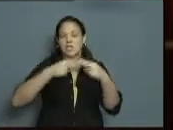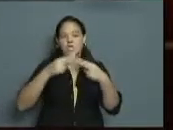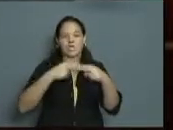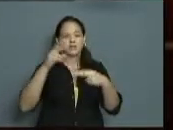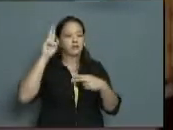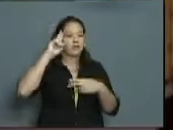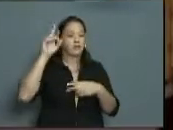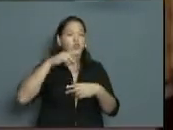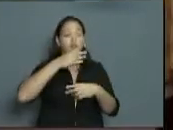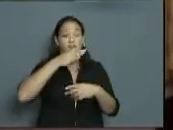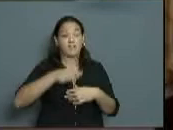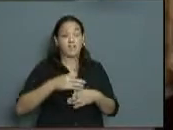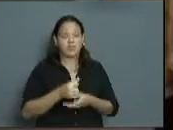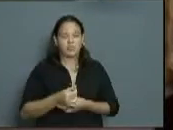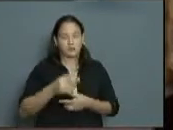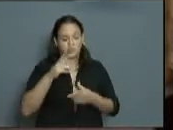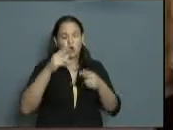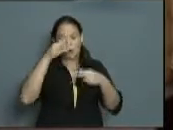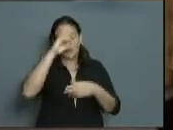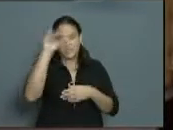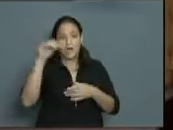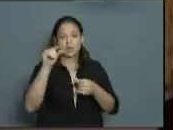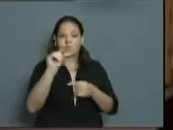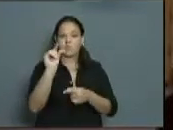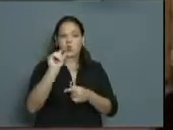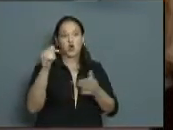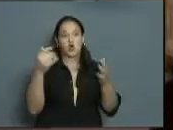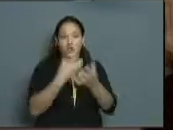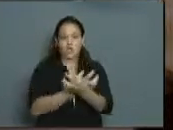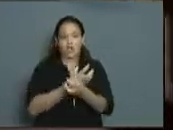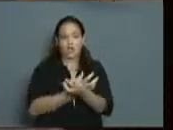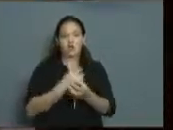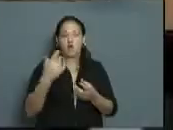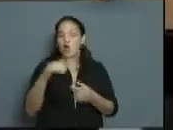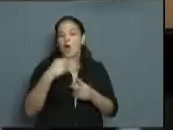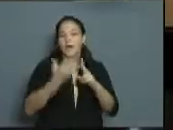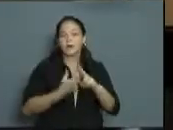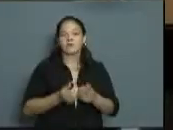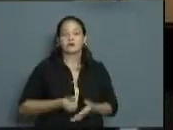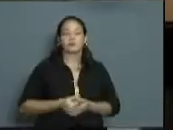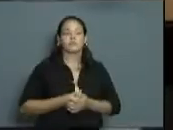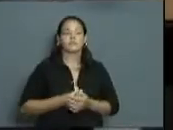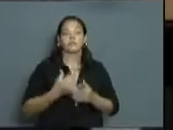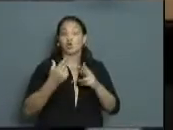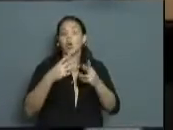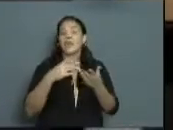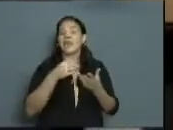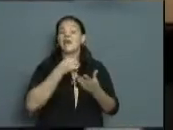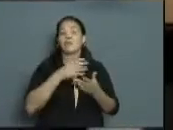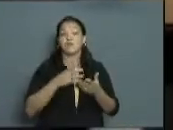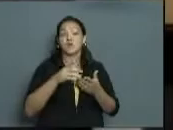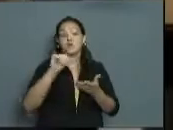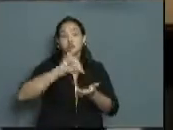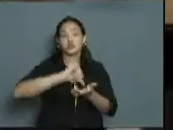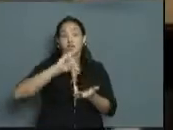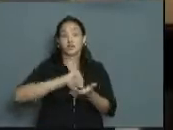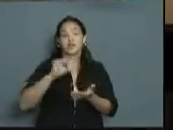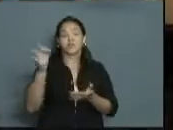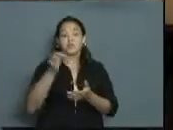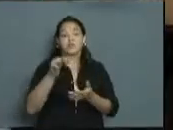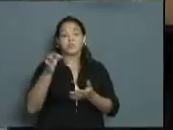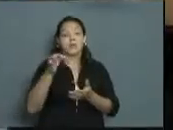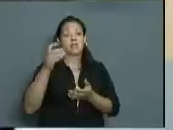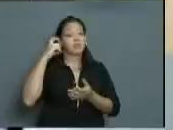casos ingresados en hospitales de bajo riesgo habilitados al efecto, como el existente en la sede municipal de